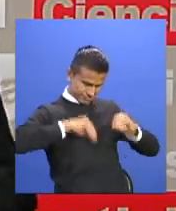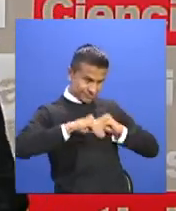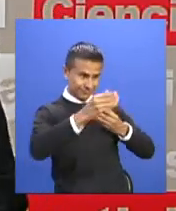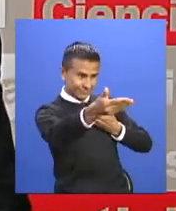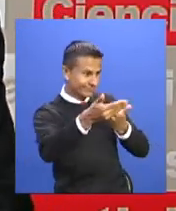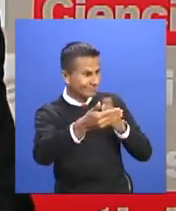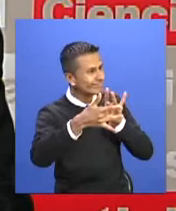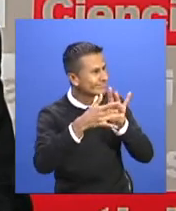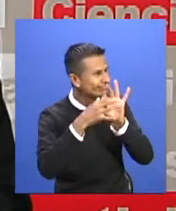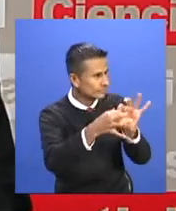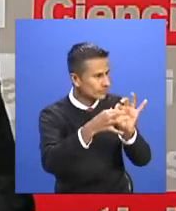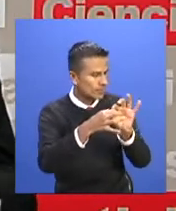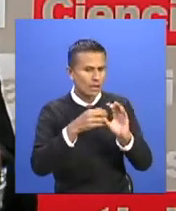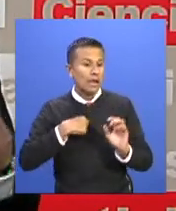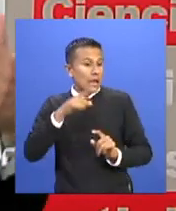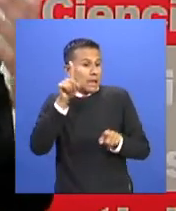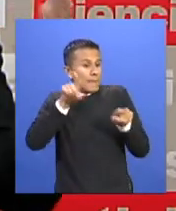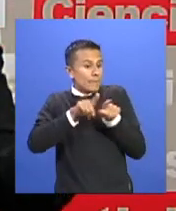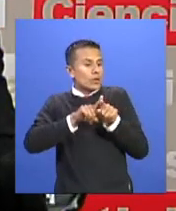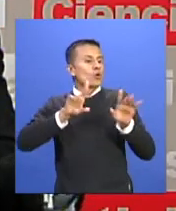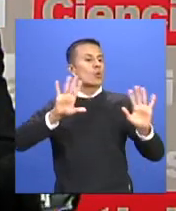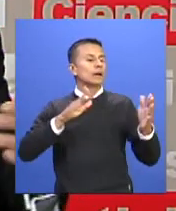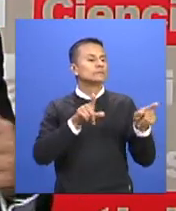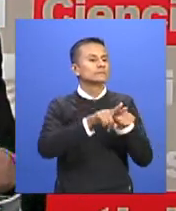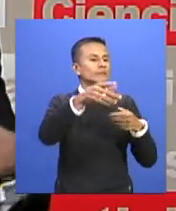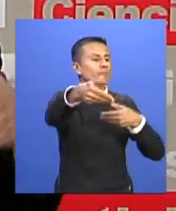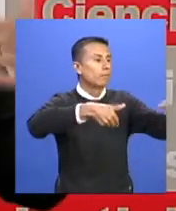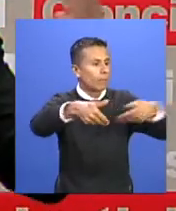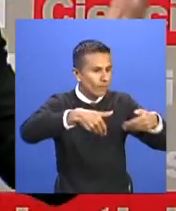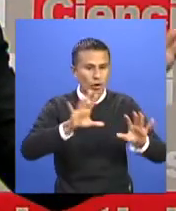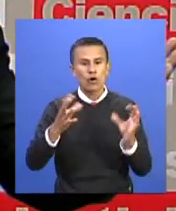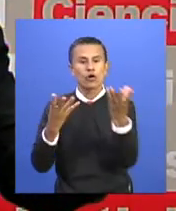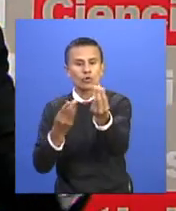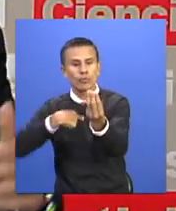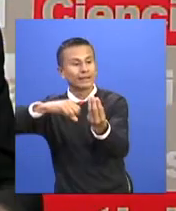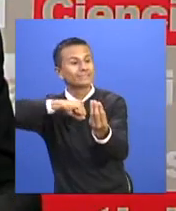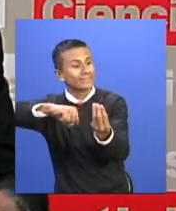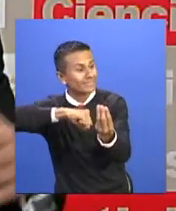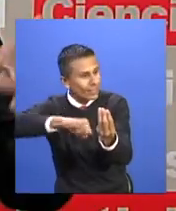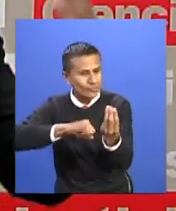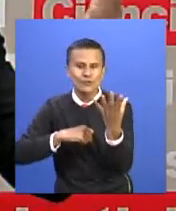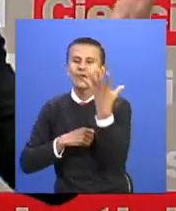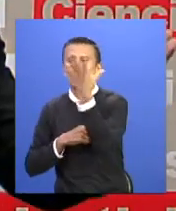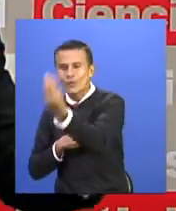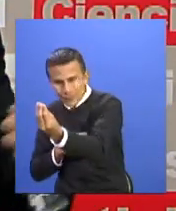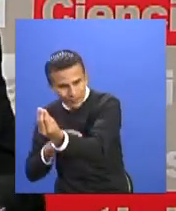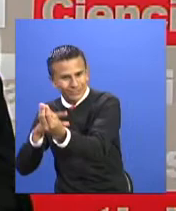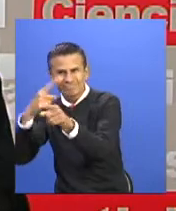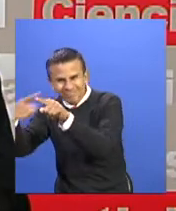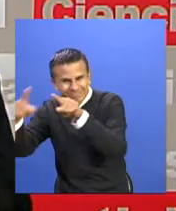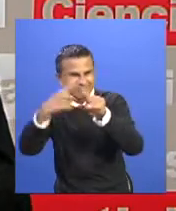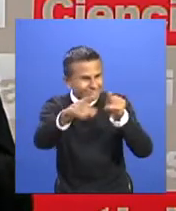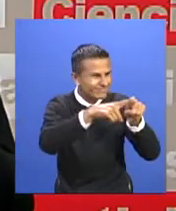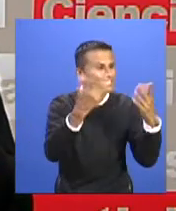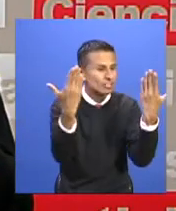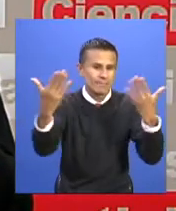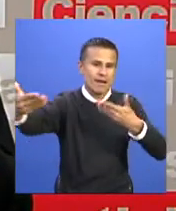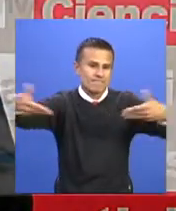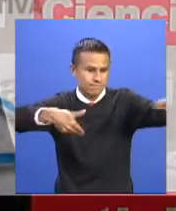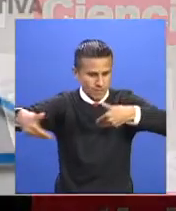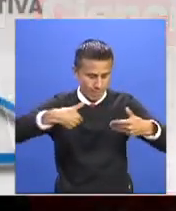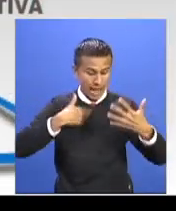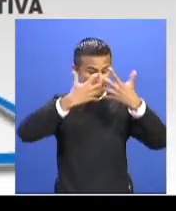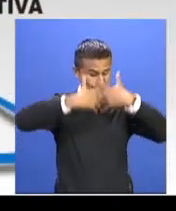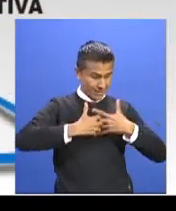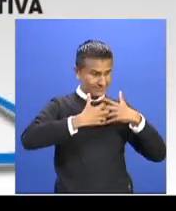La gente piensa únicamente en clientes, pero son también proveedores, son sindicatos, son grupos de presión. Todo aquel con el cual mi